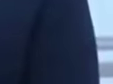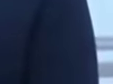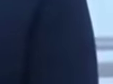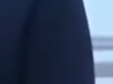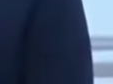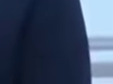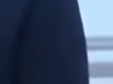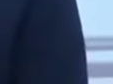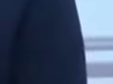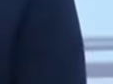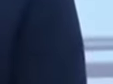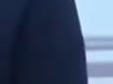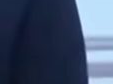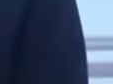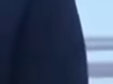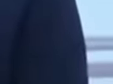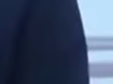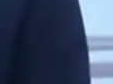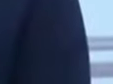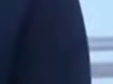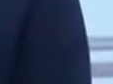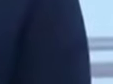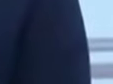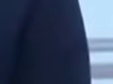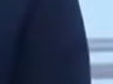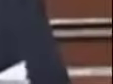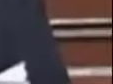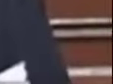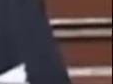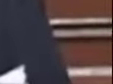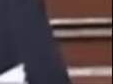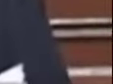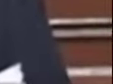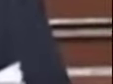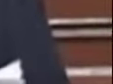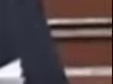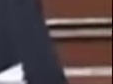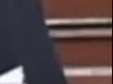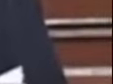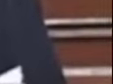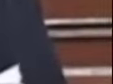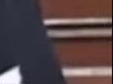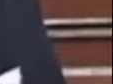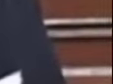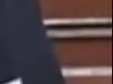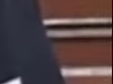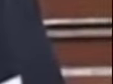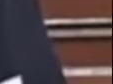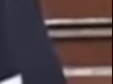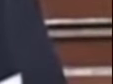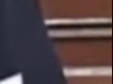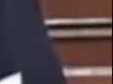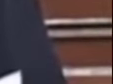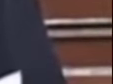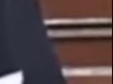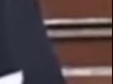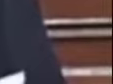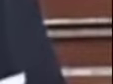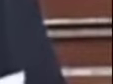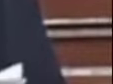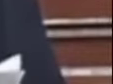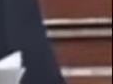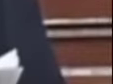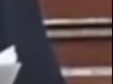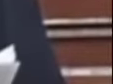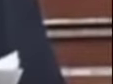escándalo. Jorge Montoya lanzó las conclusiones finales del informe de las elecciones y sentenció que